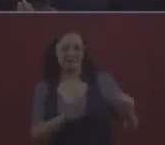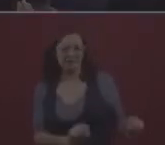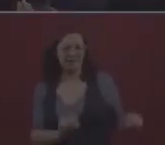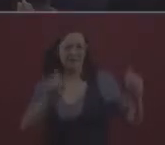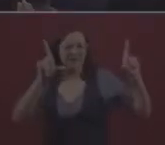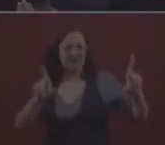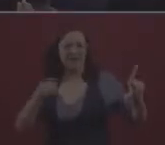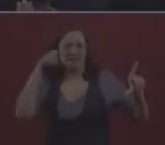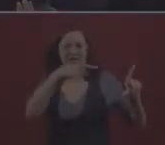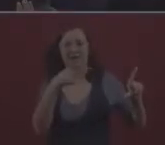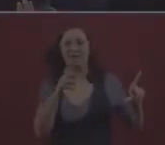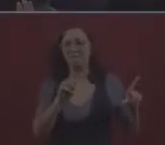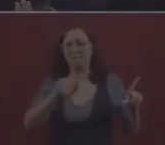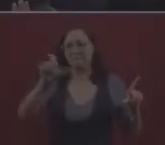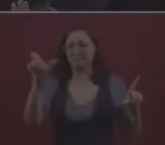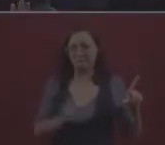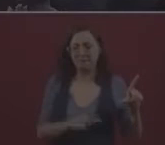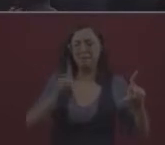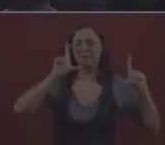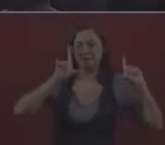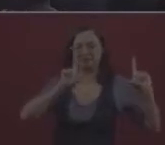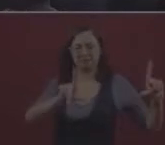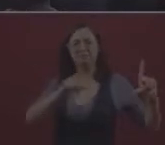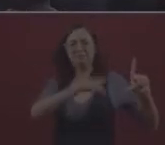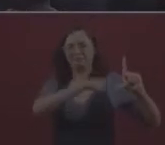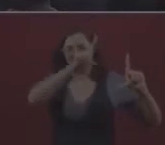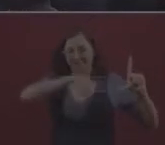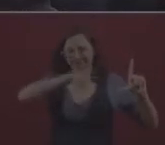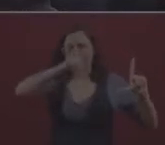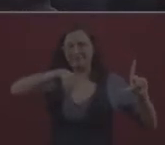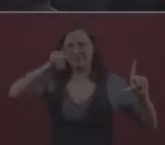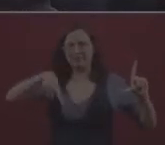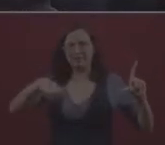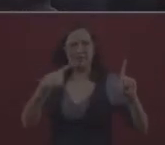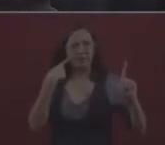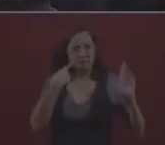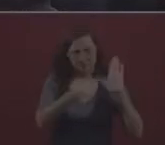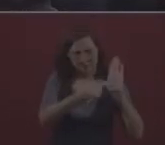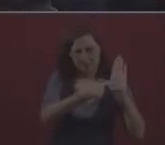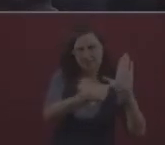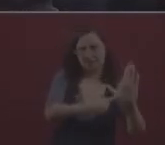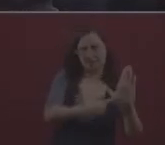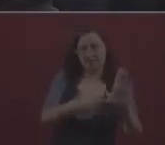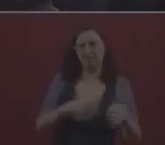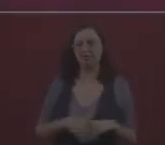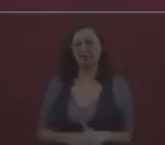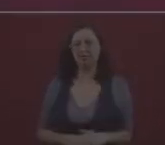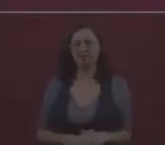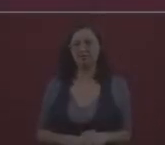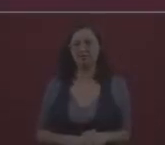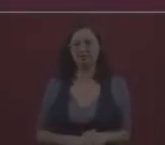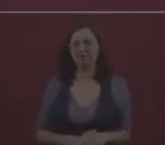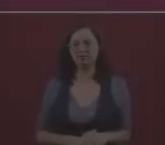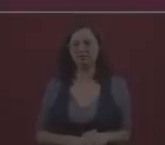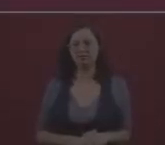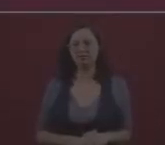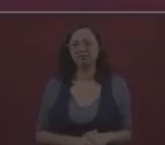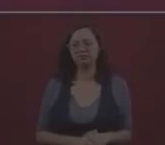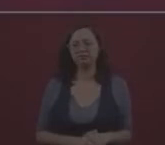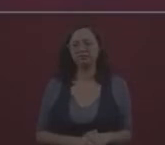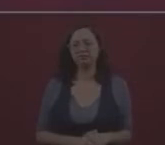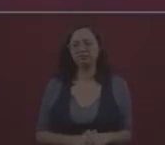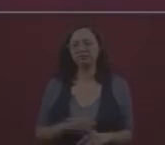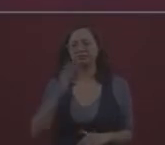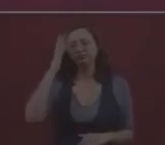las estadísticas no son favorables, y no nada más a nivel nacional, sino local. Y el común denominador es que